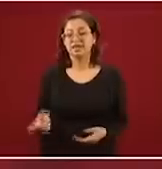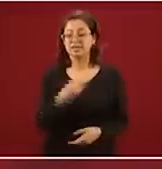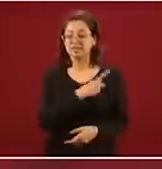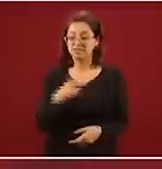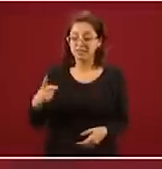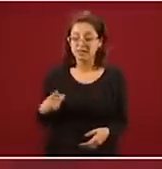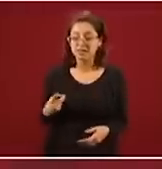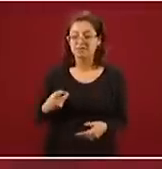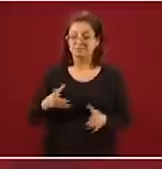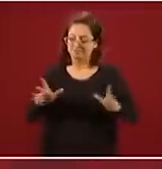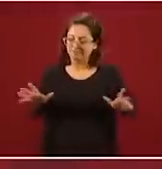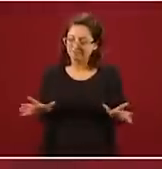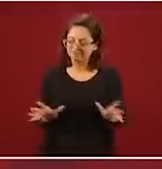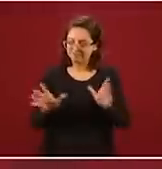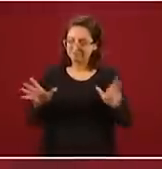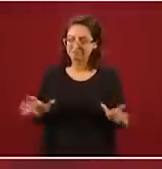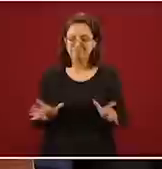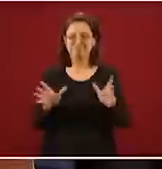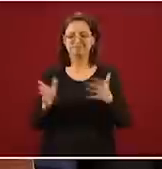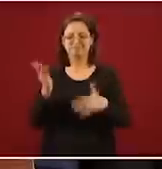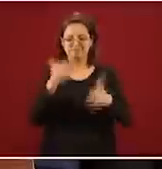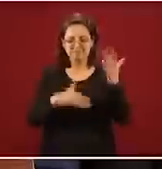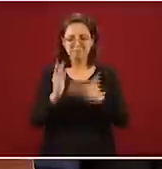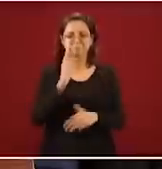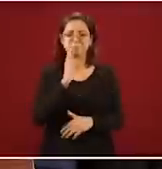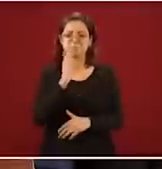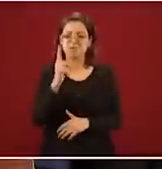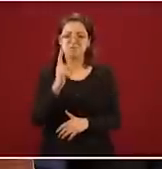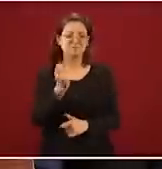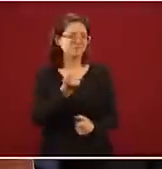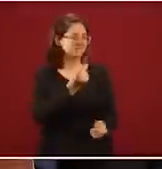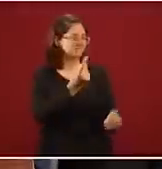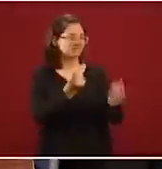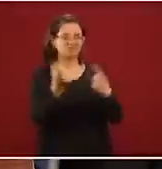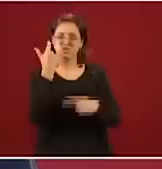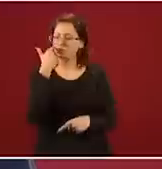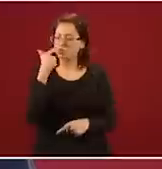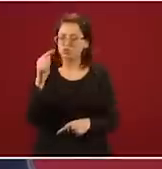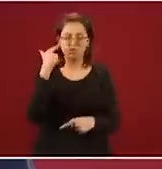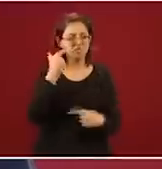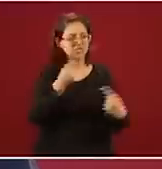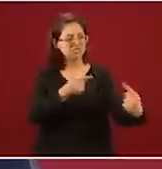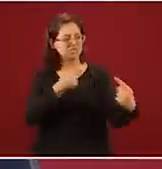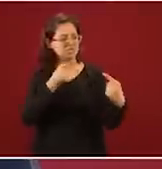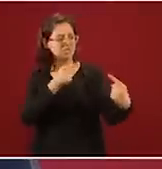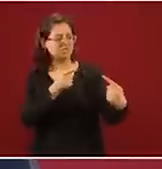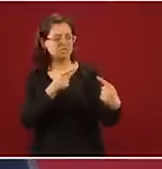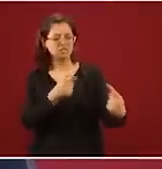levantarlo, mejorarlo, y hay resistencias, pues por lo mismo,